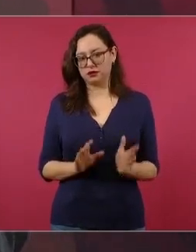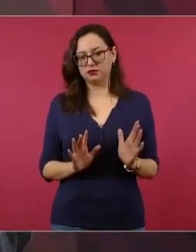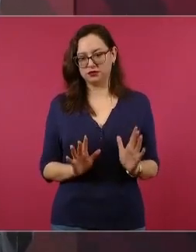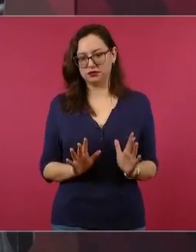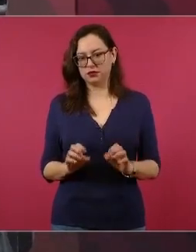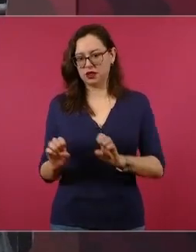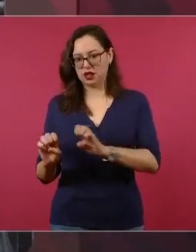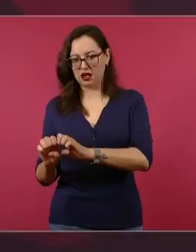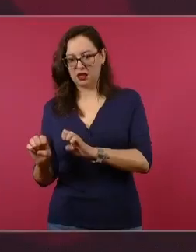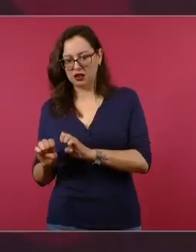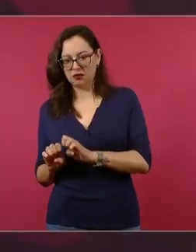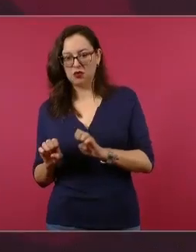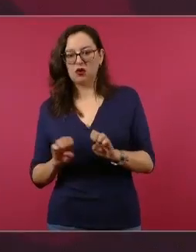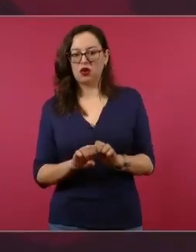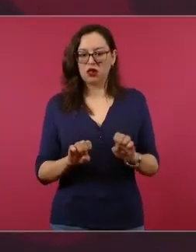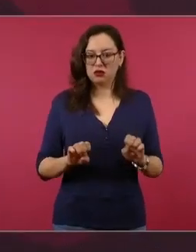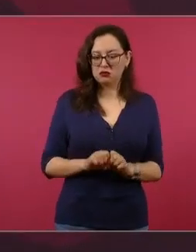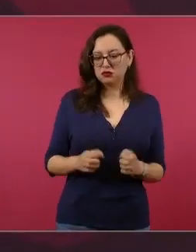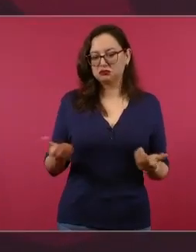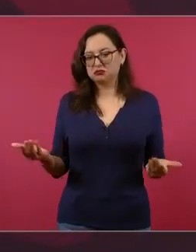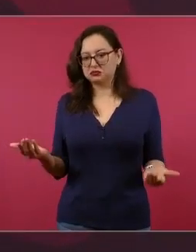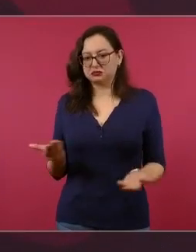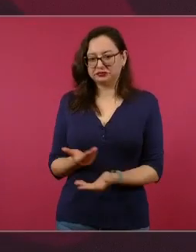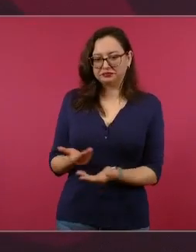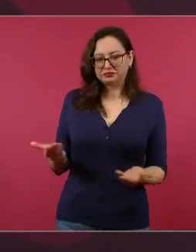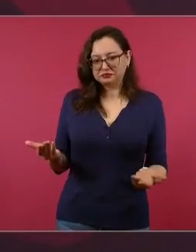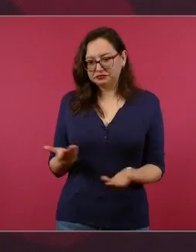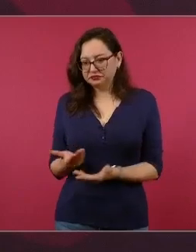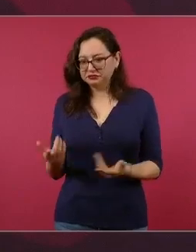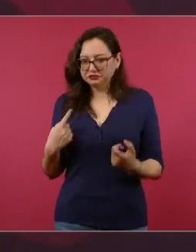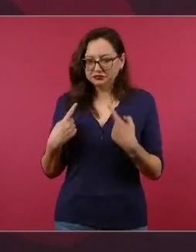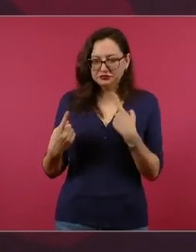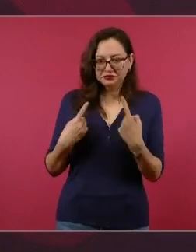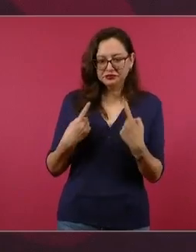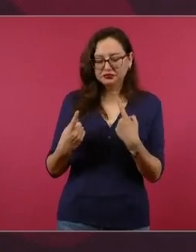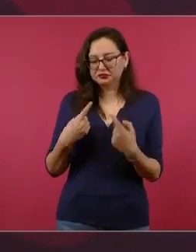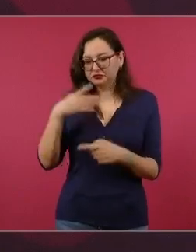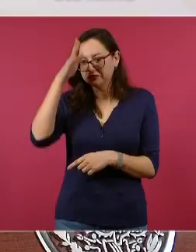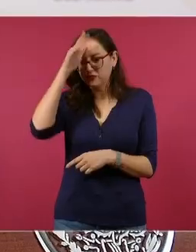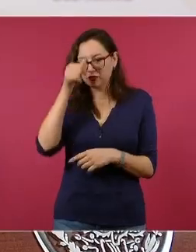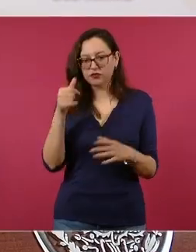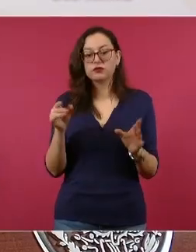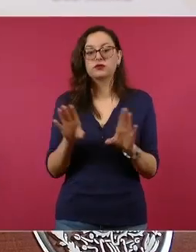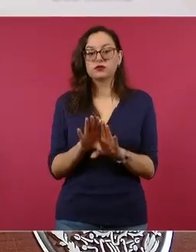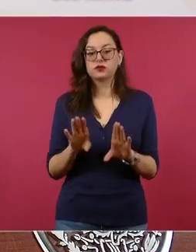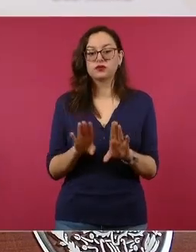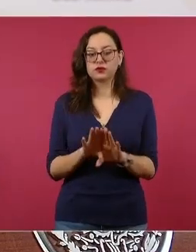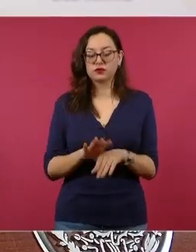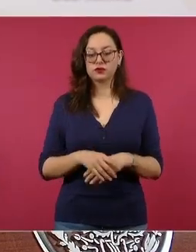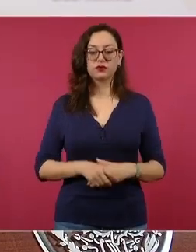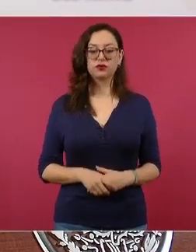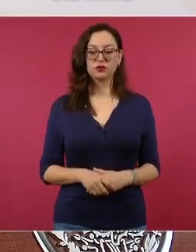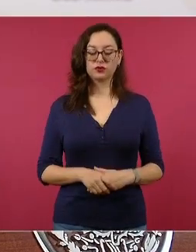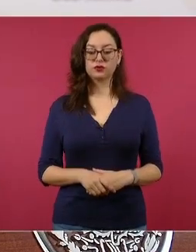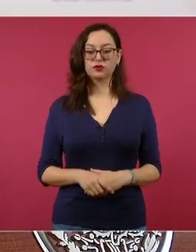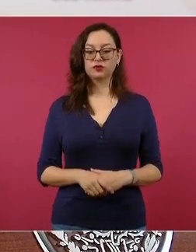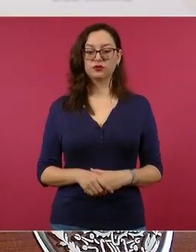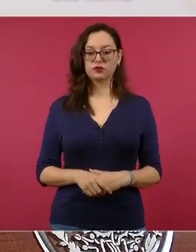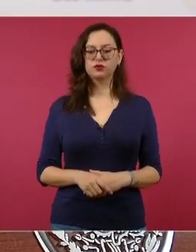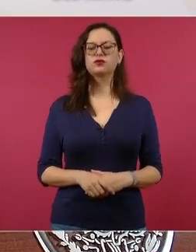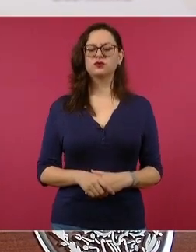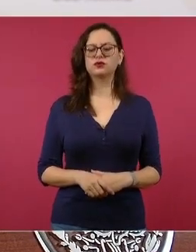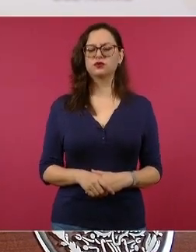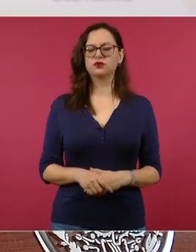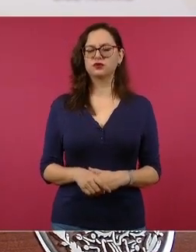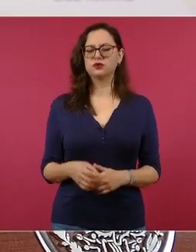los equipos de las ayudantías cómo lo vamos a hacer, pero